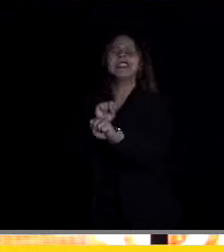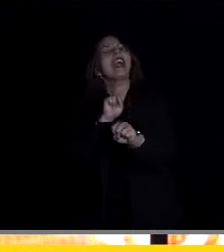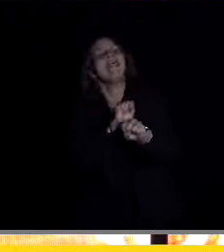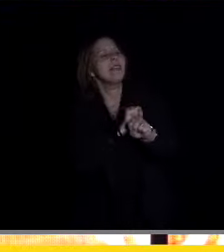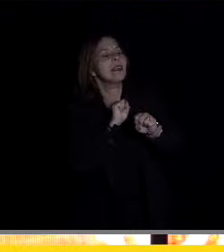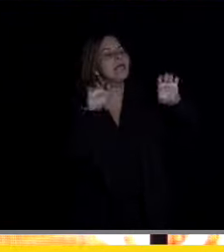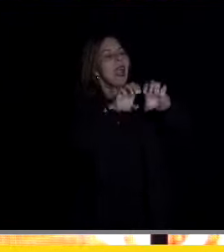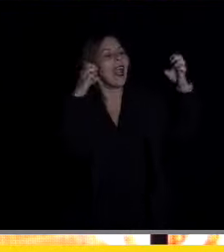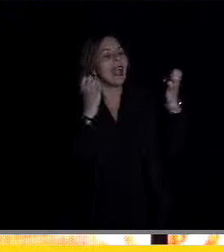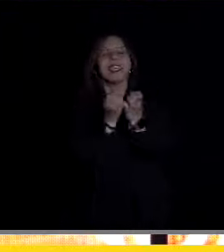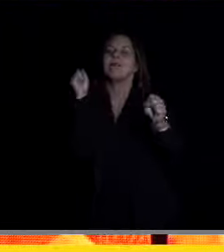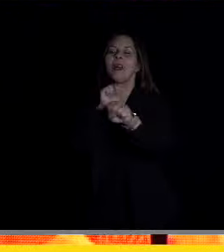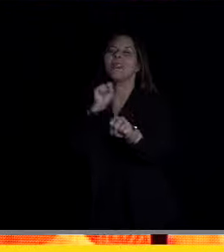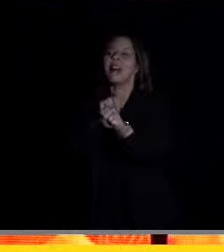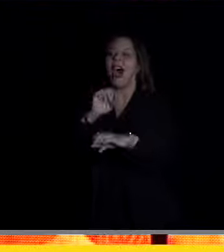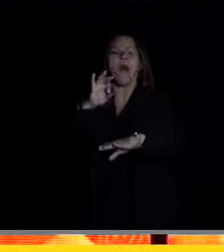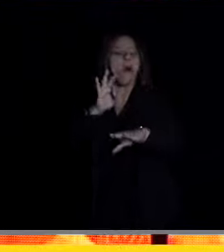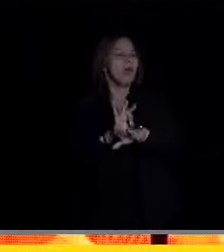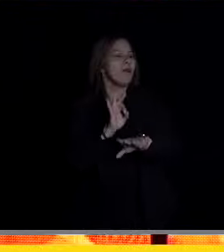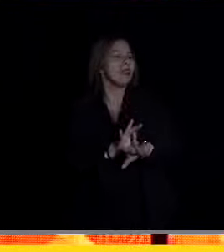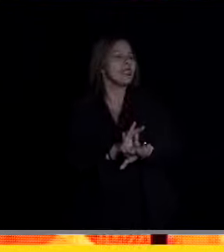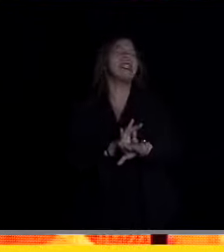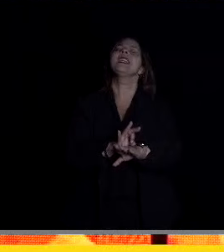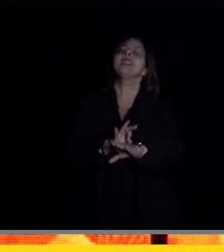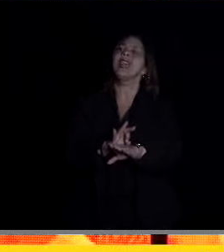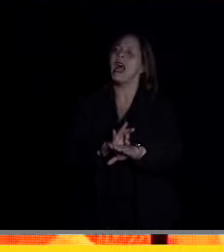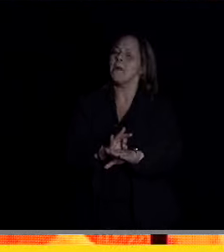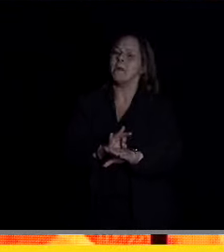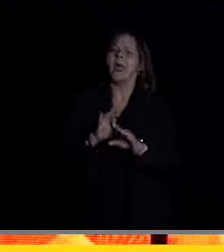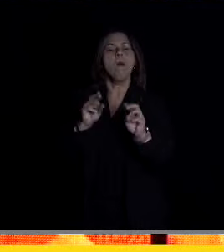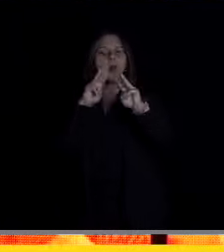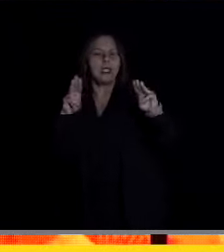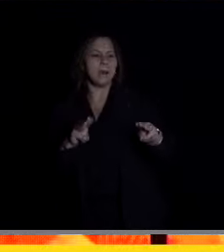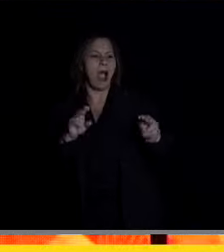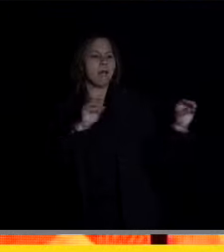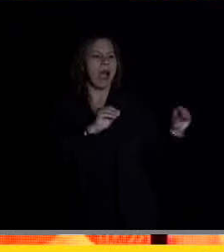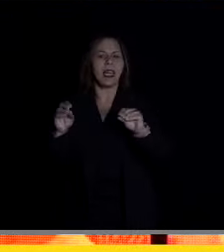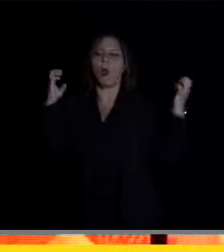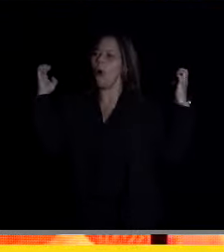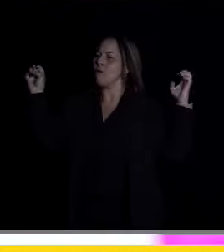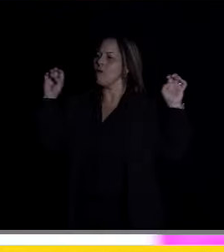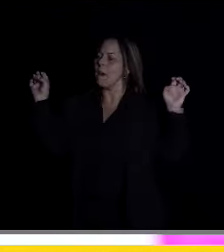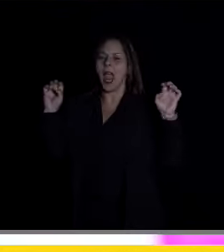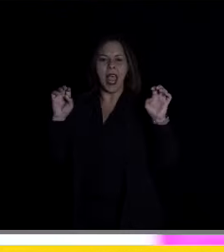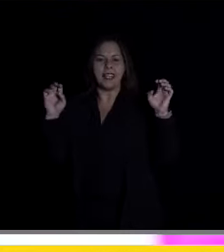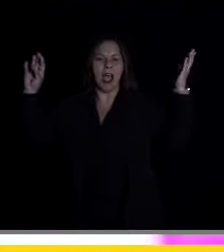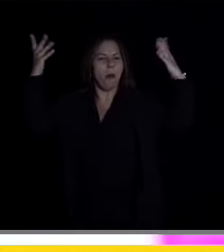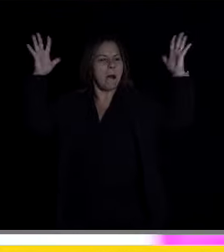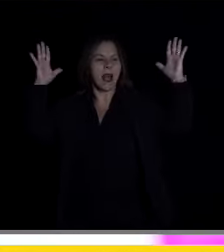equipo de trabajo, la Oficina Municipal de Manejo de Emergencias. Un fuerte aplauso para ellos.